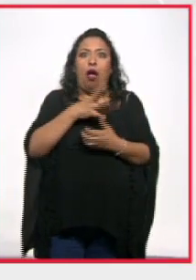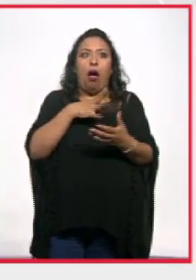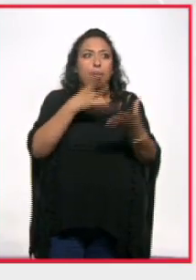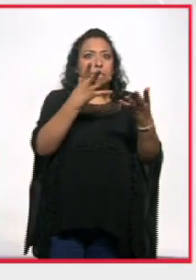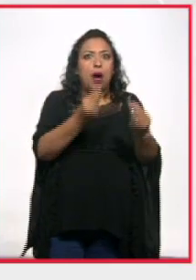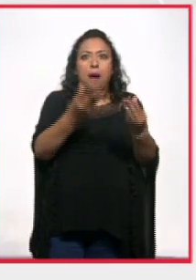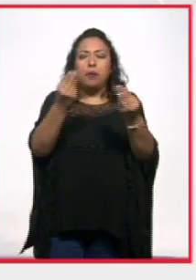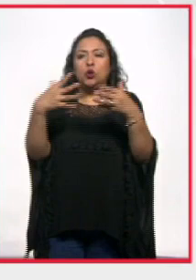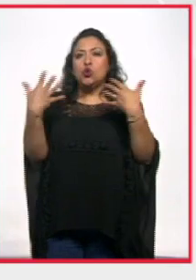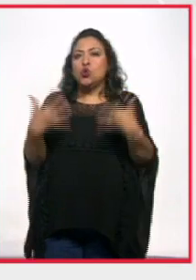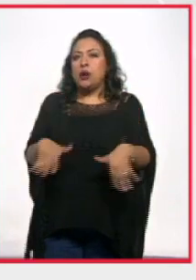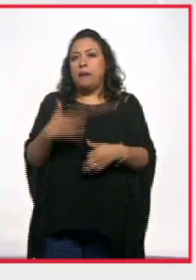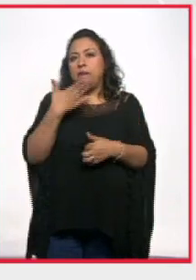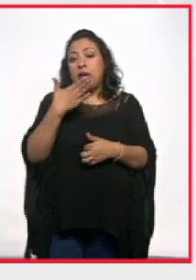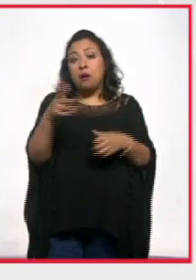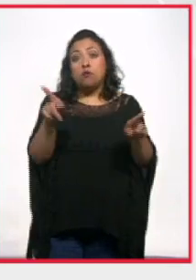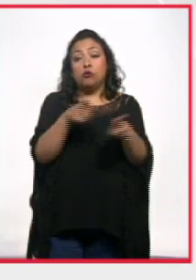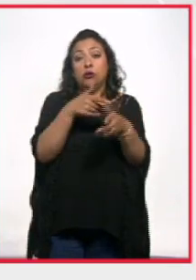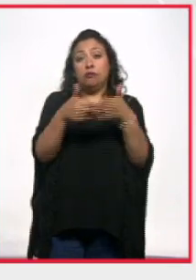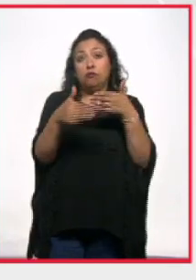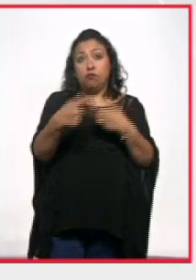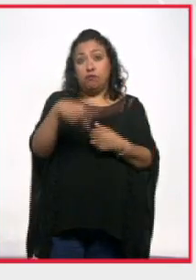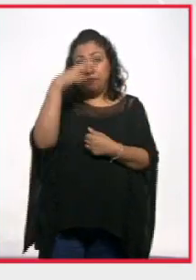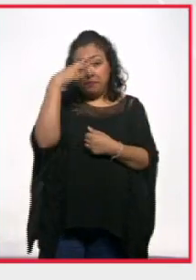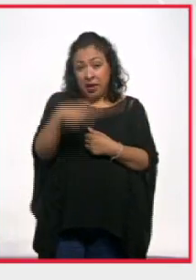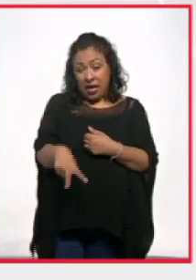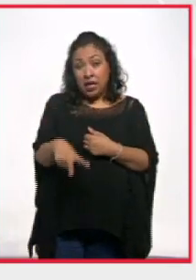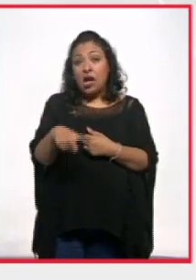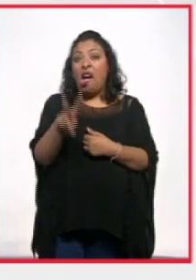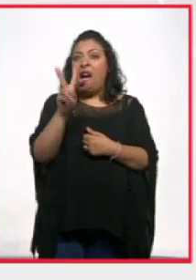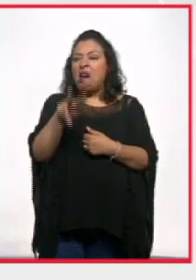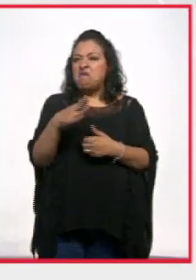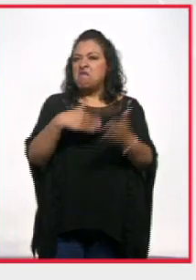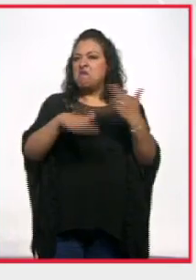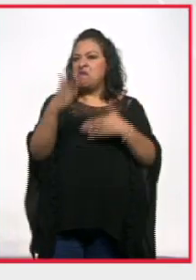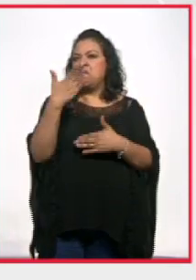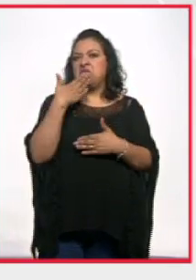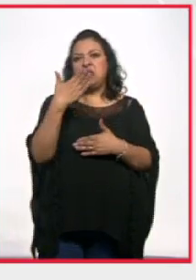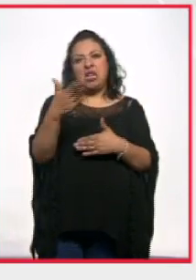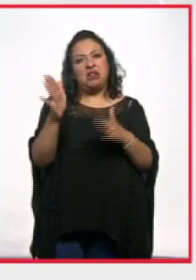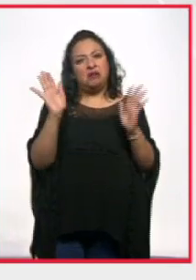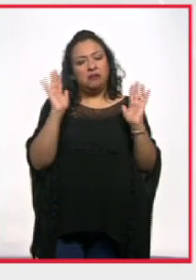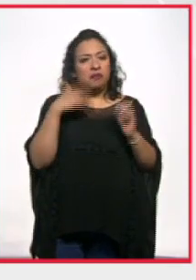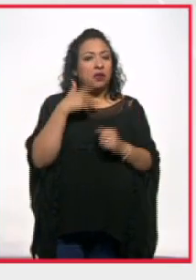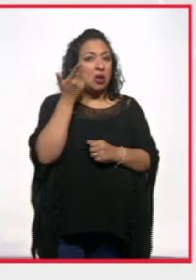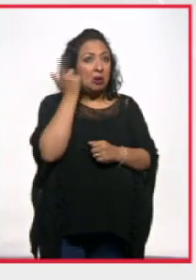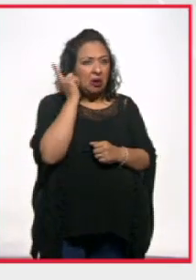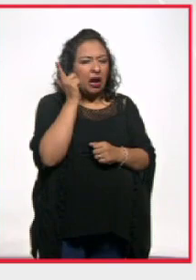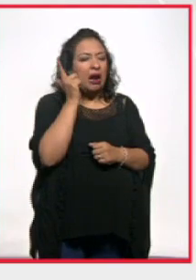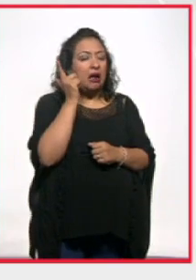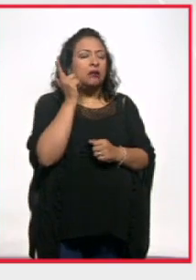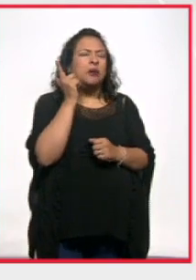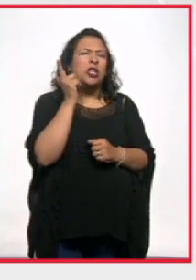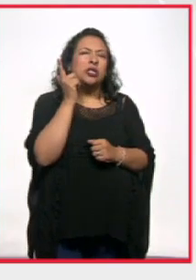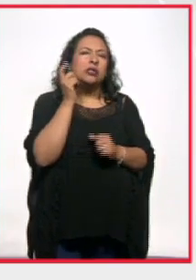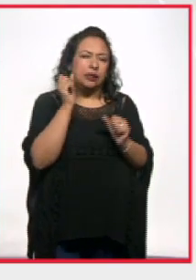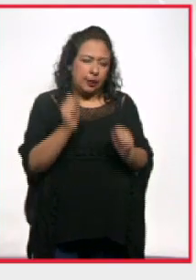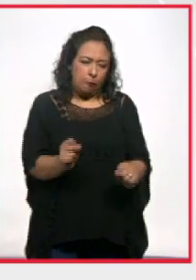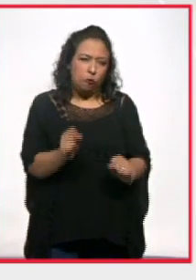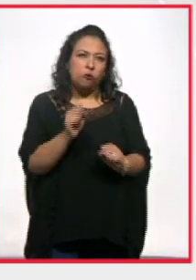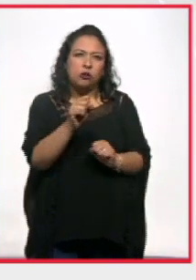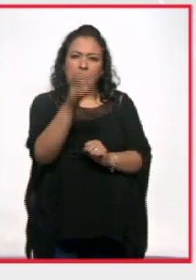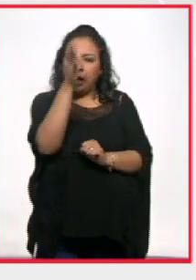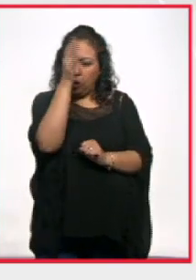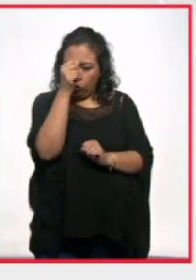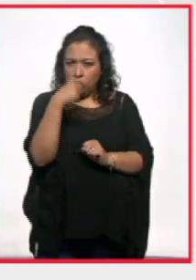porque quiere decir que la música contemporánea en México goza de buenísima salud. Ojalá, es decir, no lo dudo. Es más, estoy de acuerdo